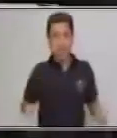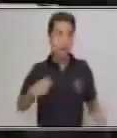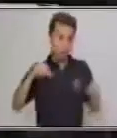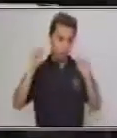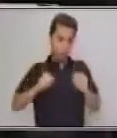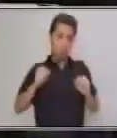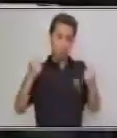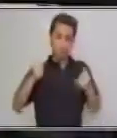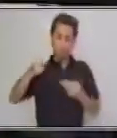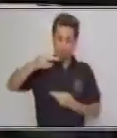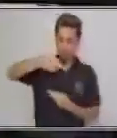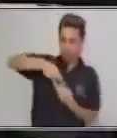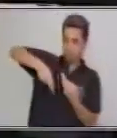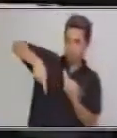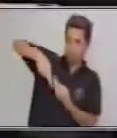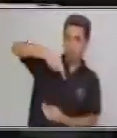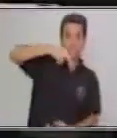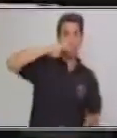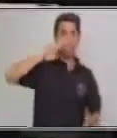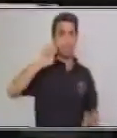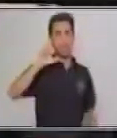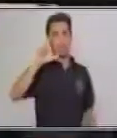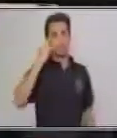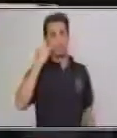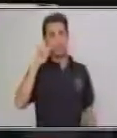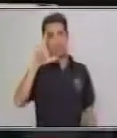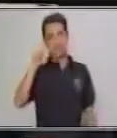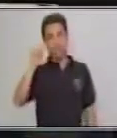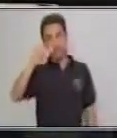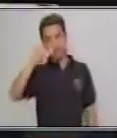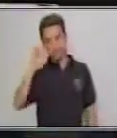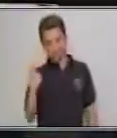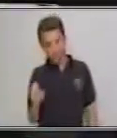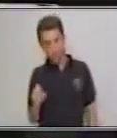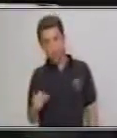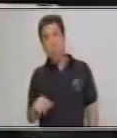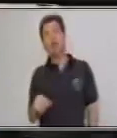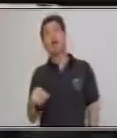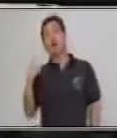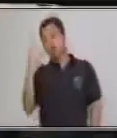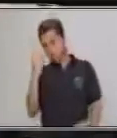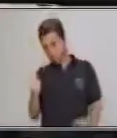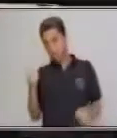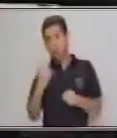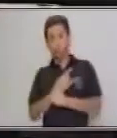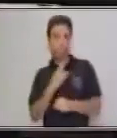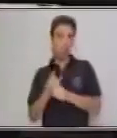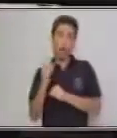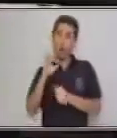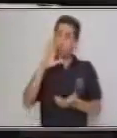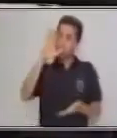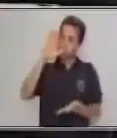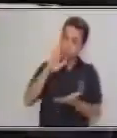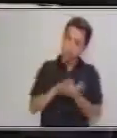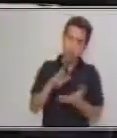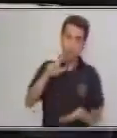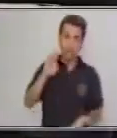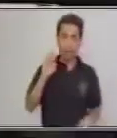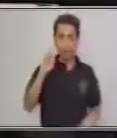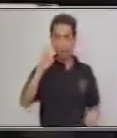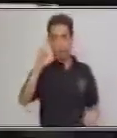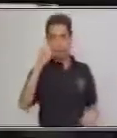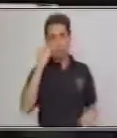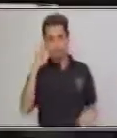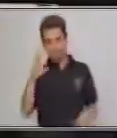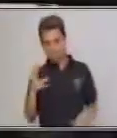reciclar, reutilizar, reducir. Sí. Tenemos también el 29 de abril, el